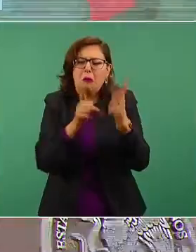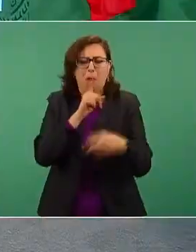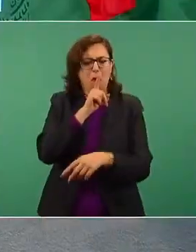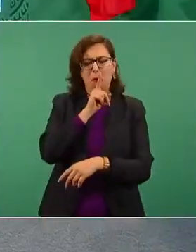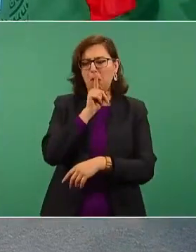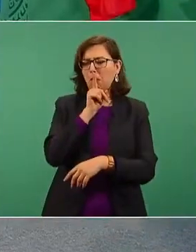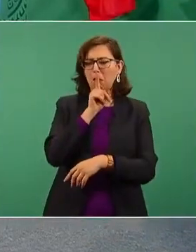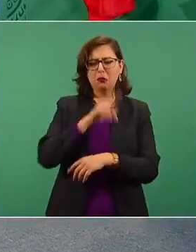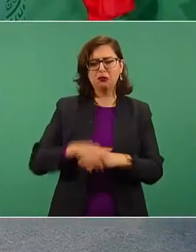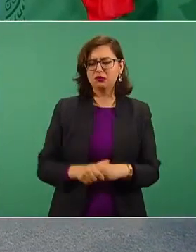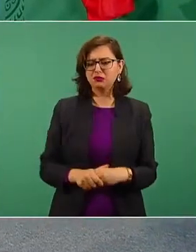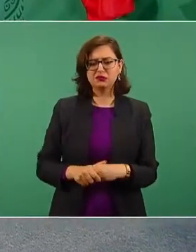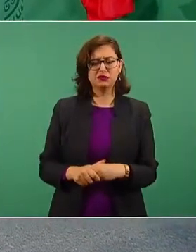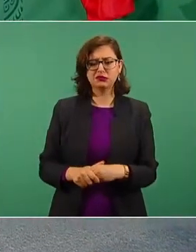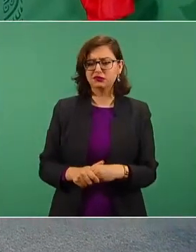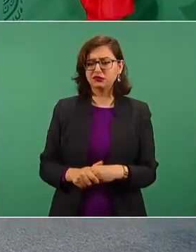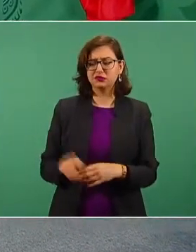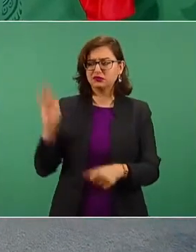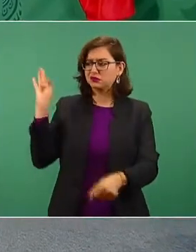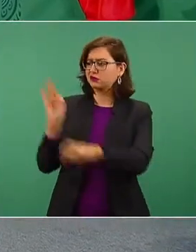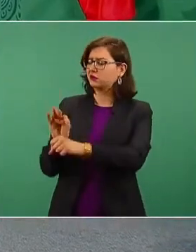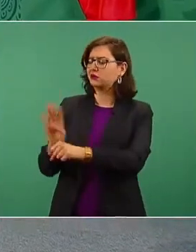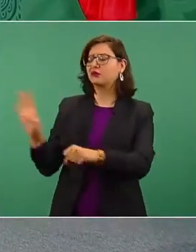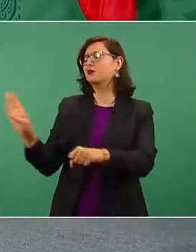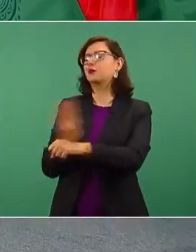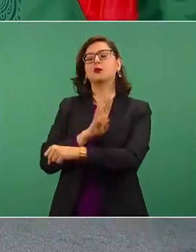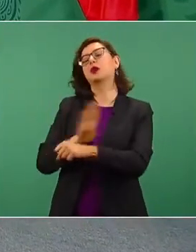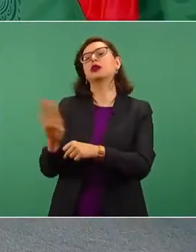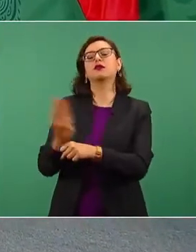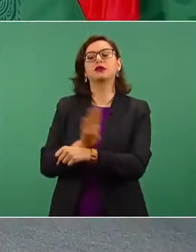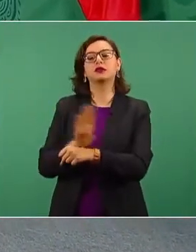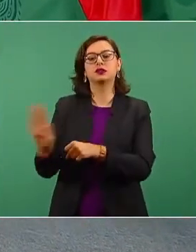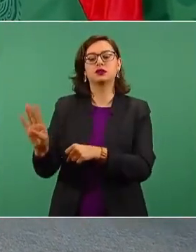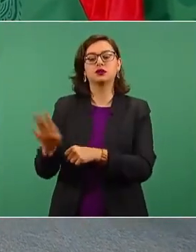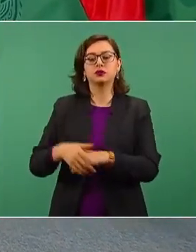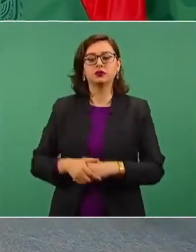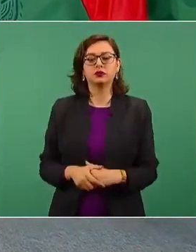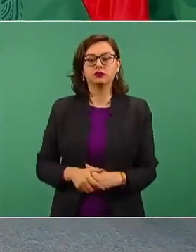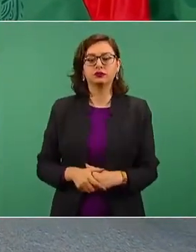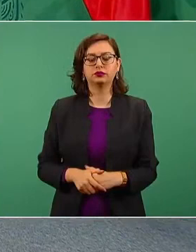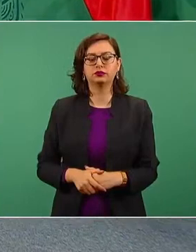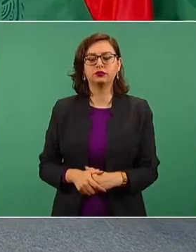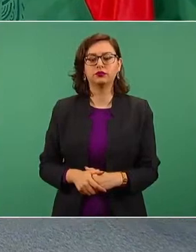Todo lo que beneficie al pueblo, todo lo que signifique